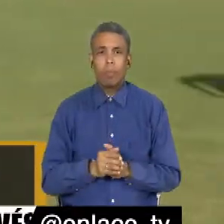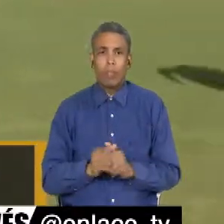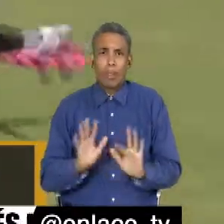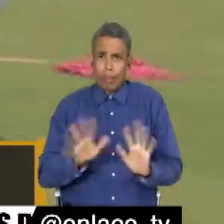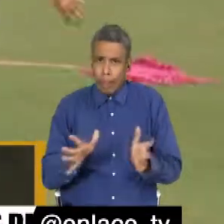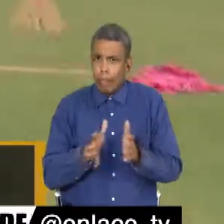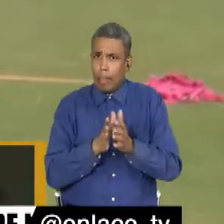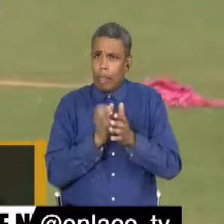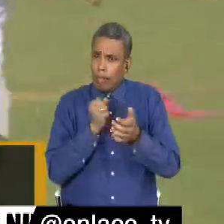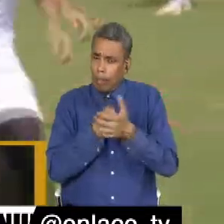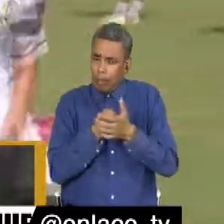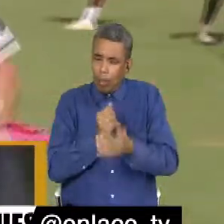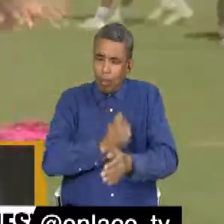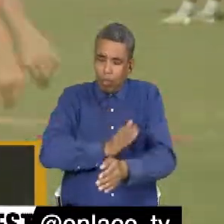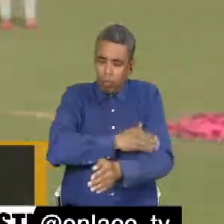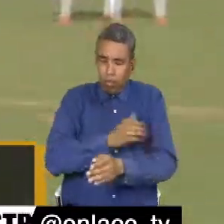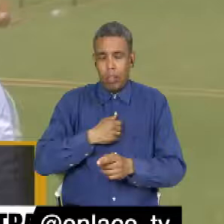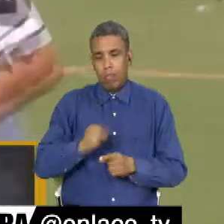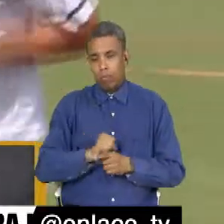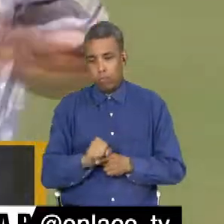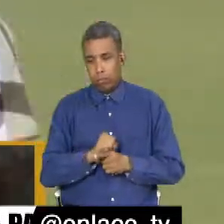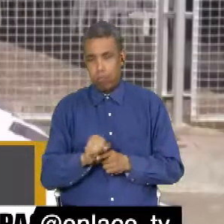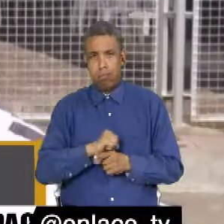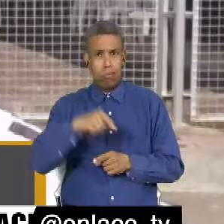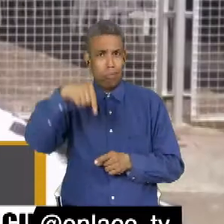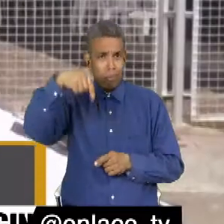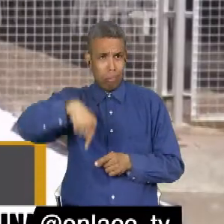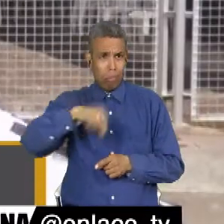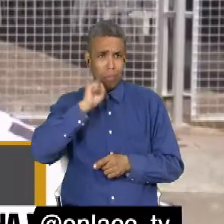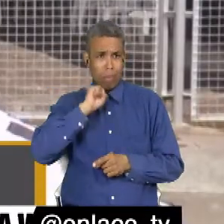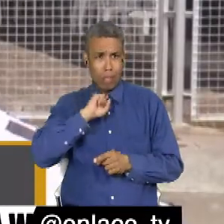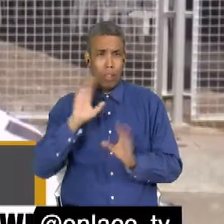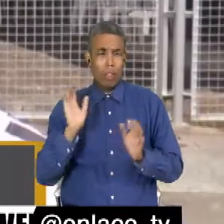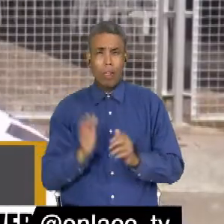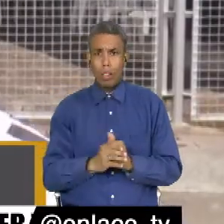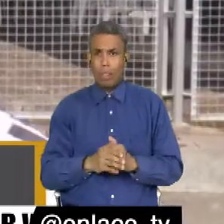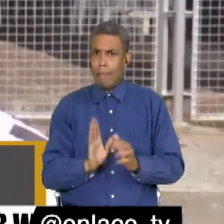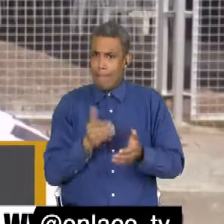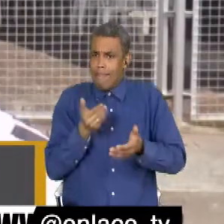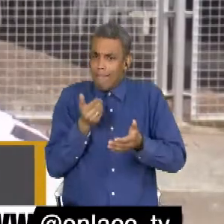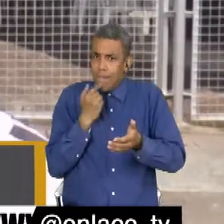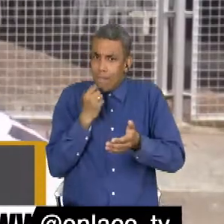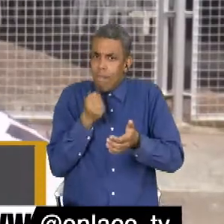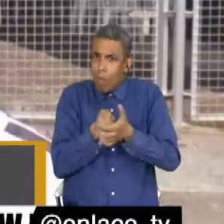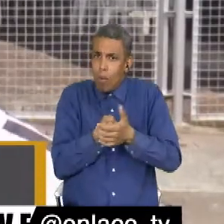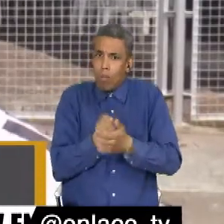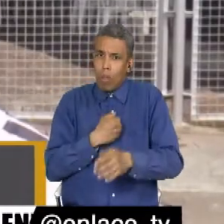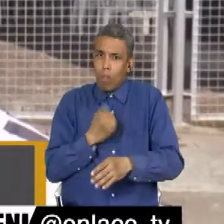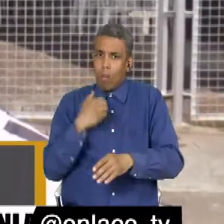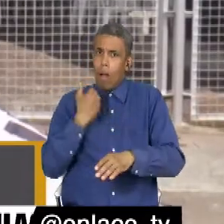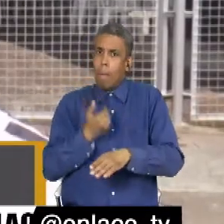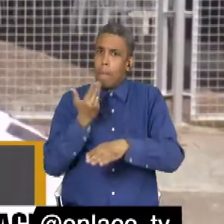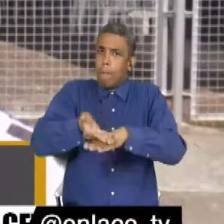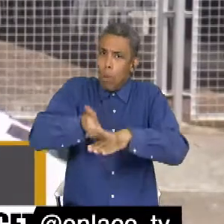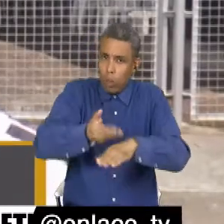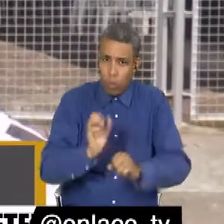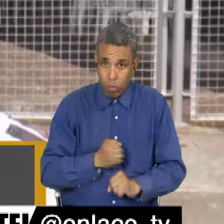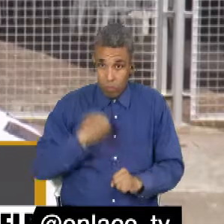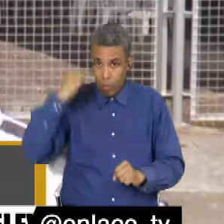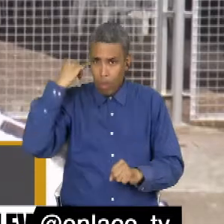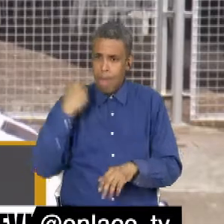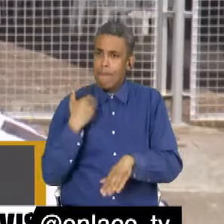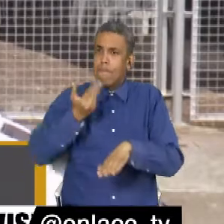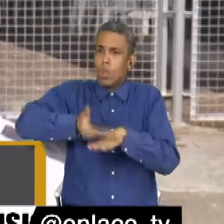lindo compromiso donde vamos a estar de locales, vamos a salir a proponer, a buscar el resultado. Venimos